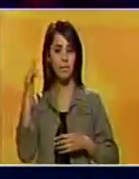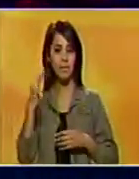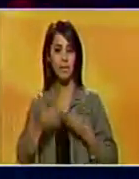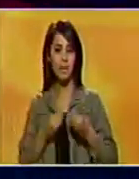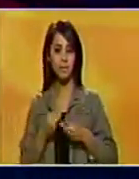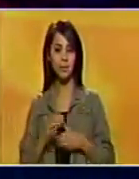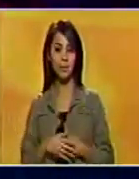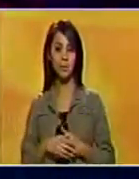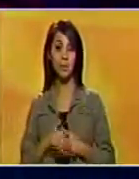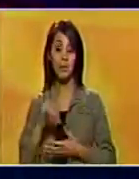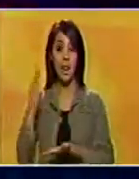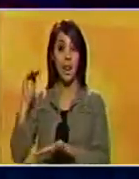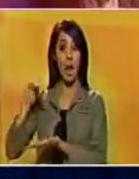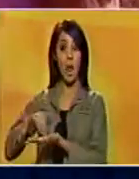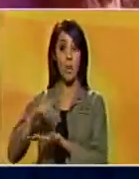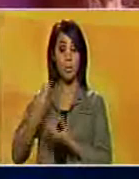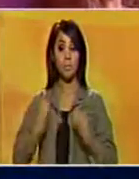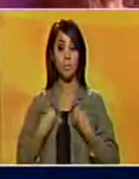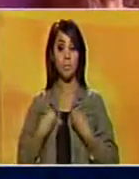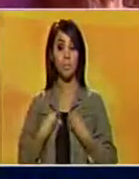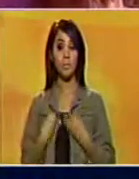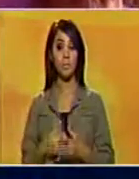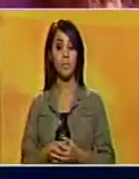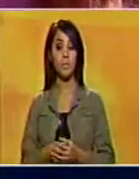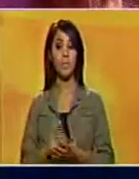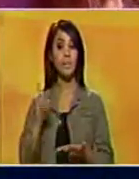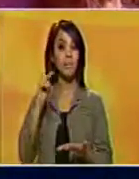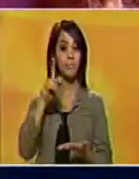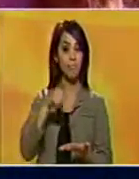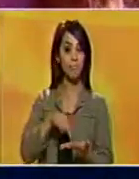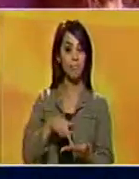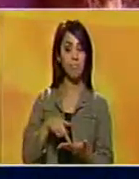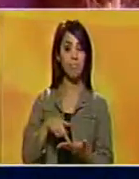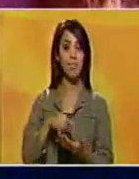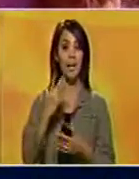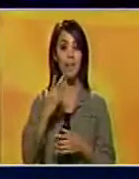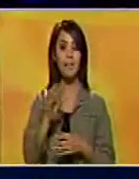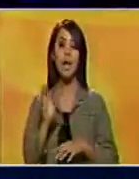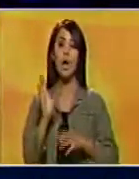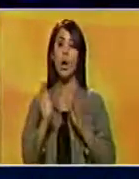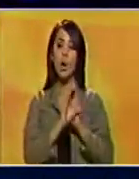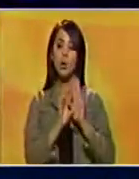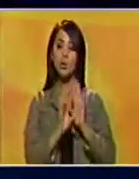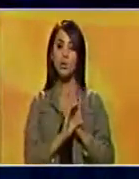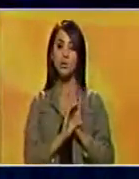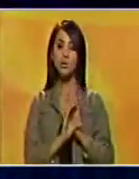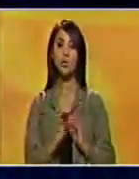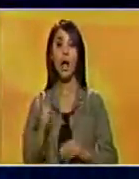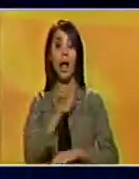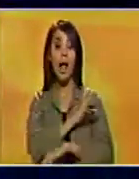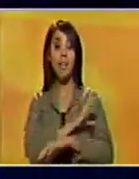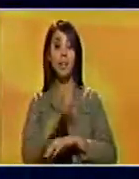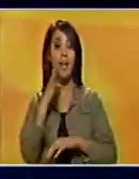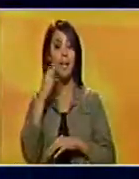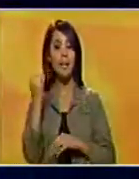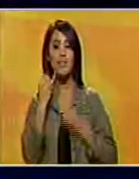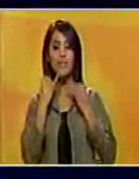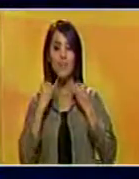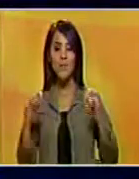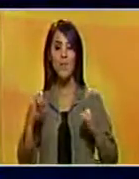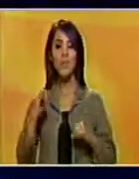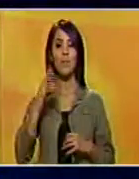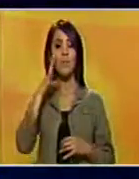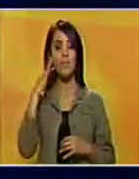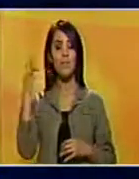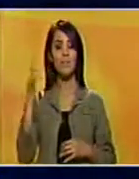estado de Aragua, Yadán fue a Francia a representar la Alianza Francesa de Maracay en el concurso Canta en Francés, que se realizó en París y posteriormente